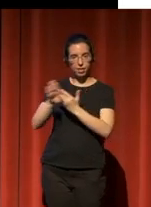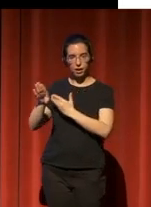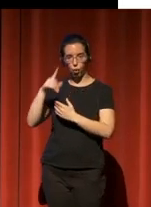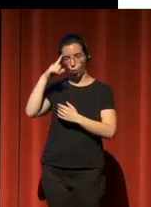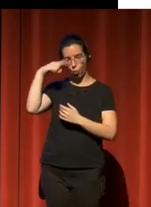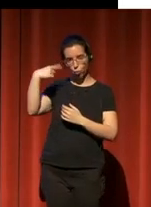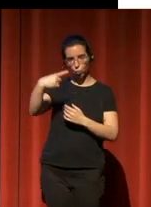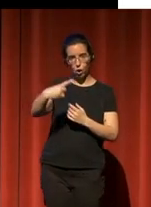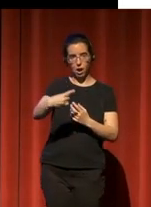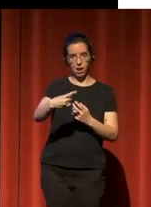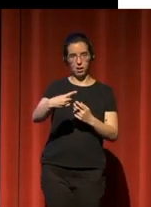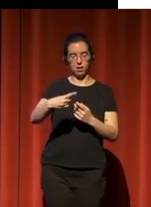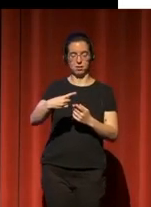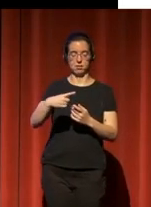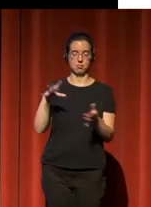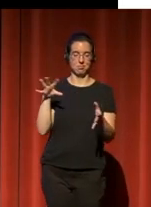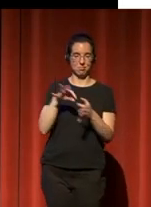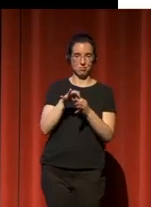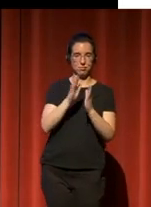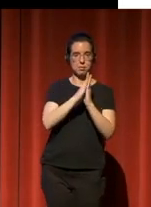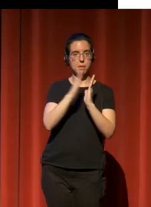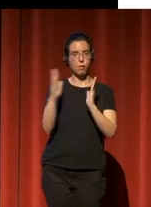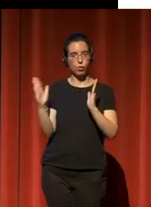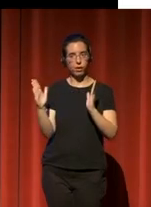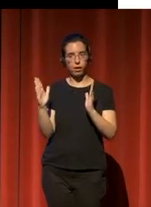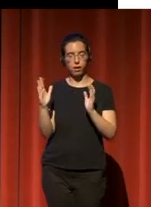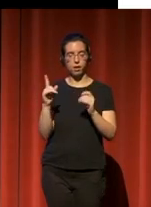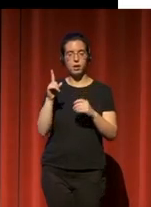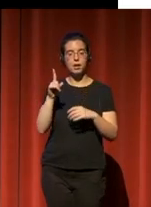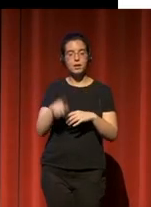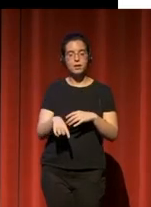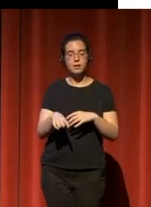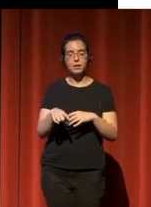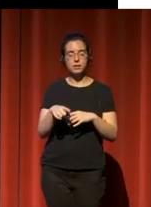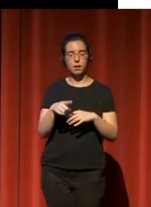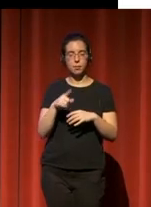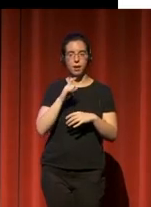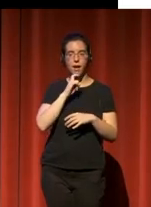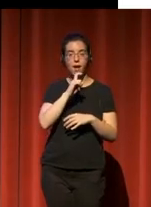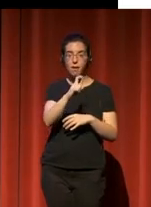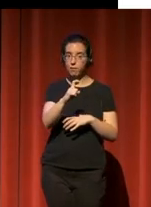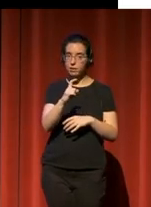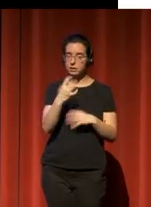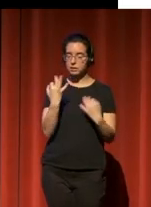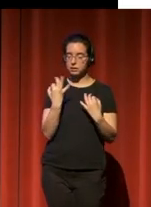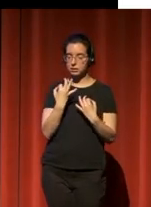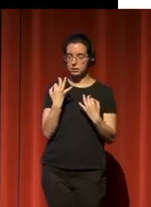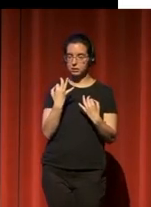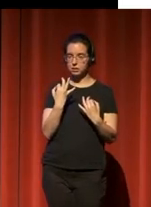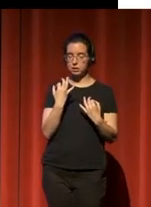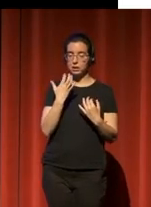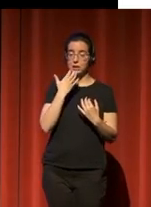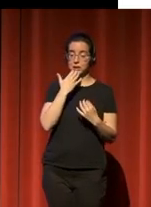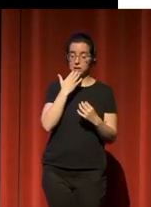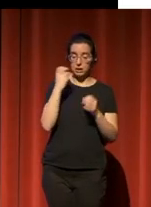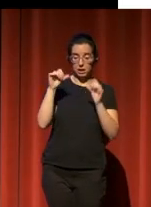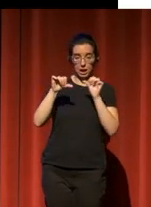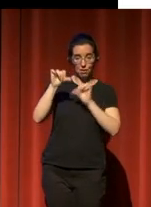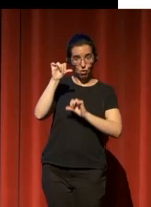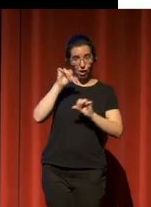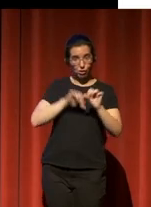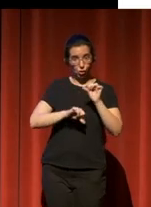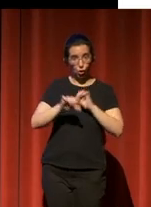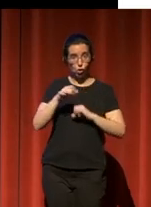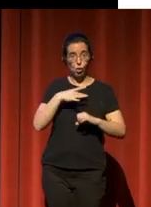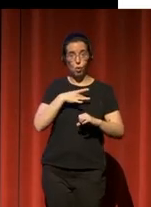biblioteca eh También e se lanza cierta advertencia sobre si los laboratorios pueden